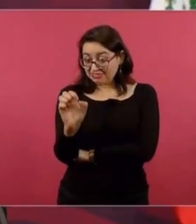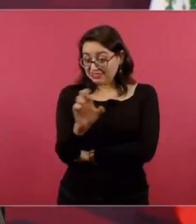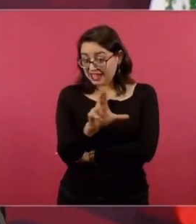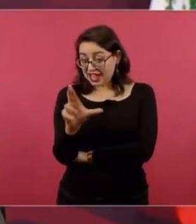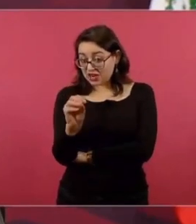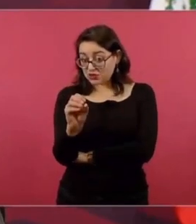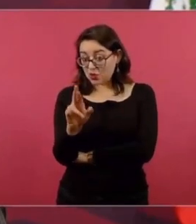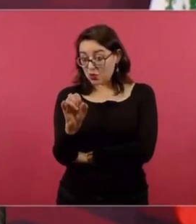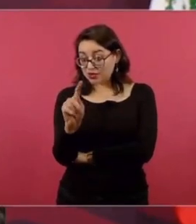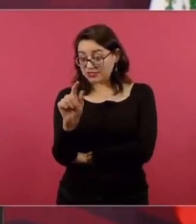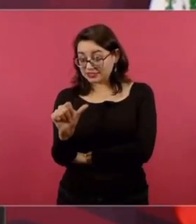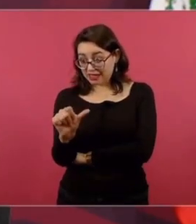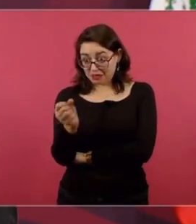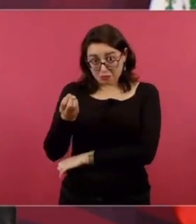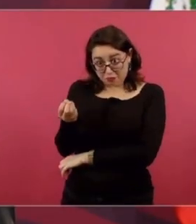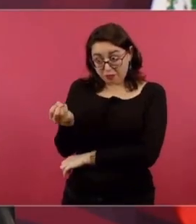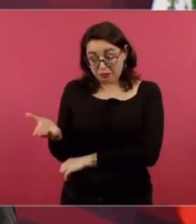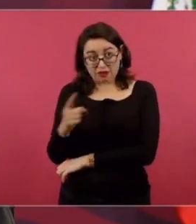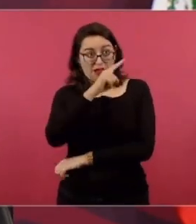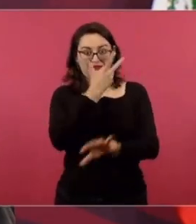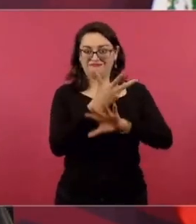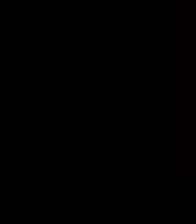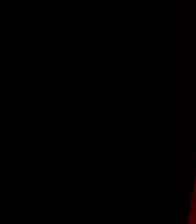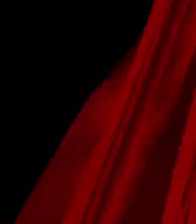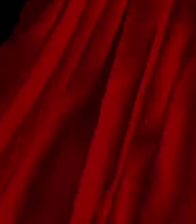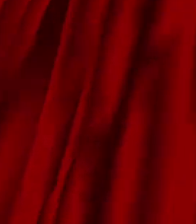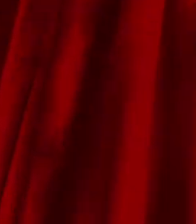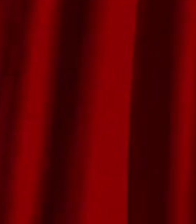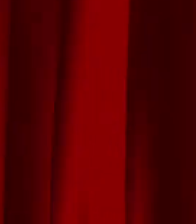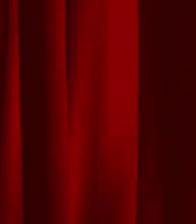excusas pretextos para vulnerar nuestra soberanía